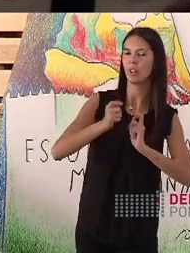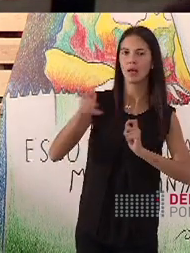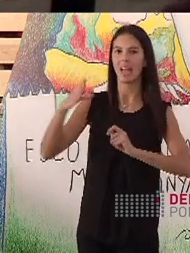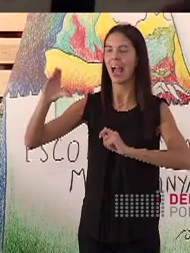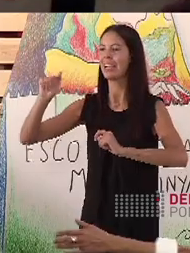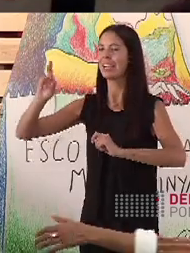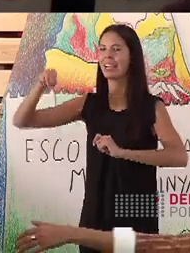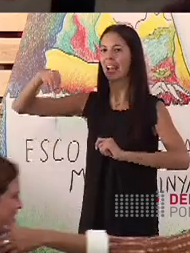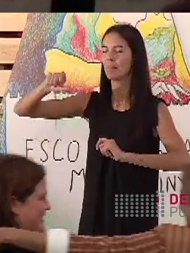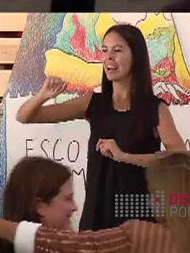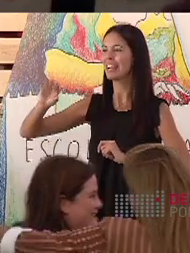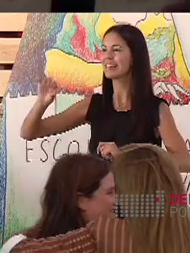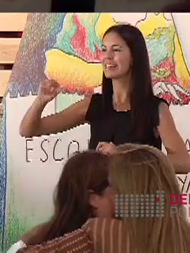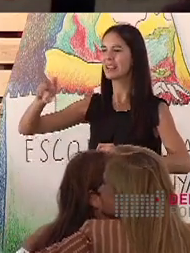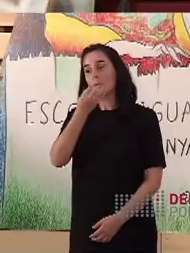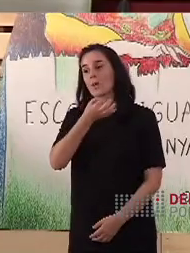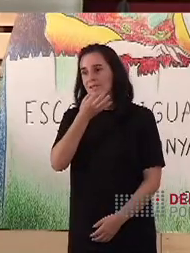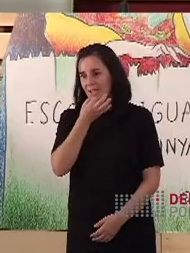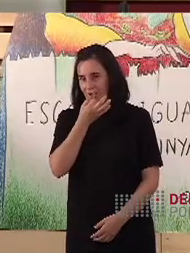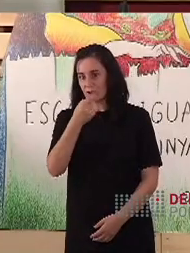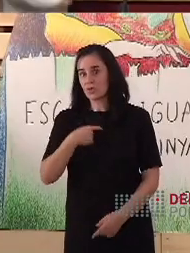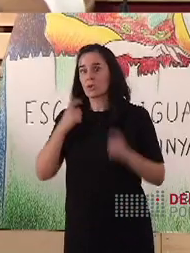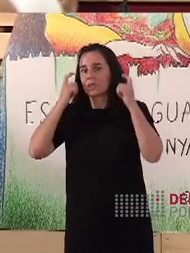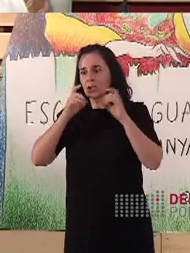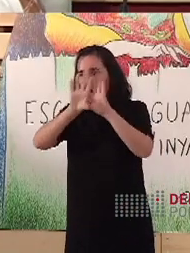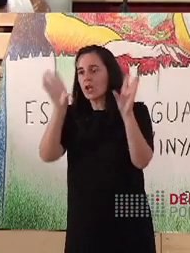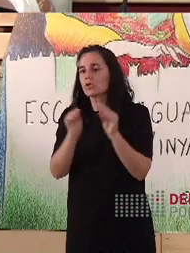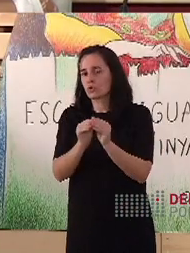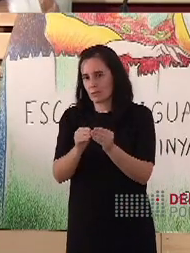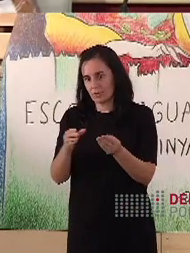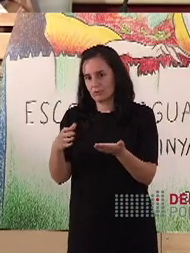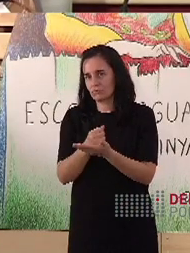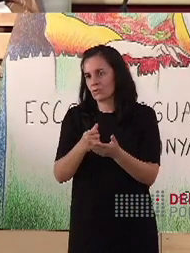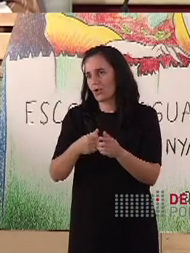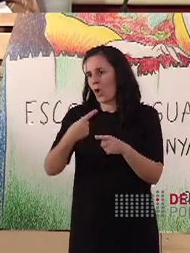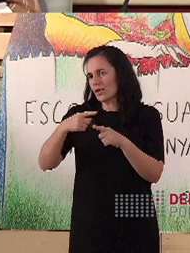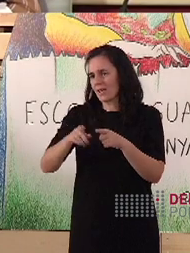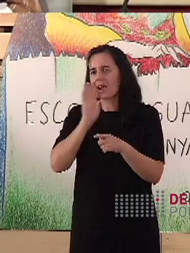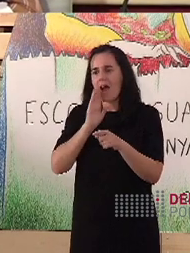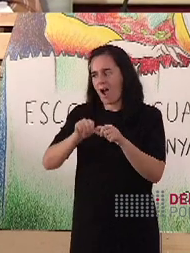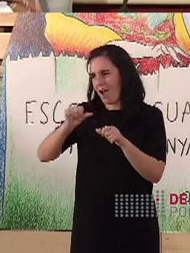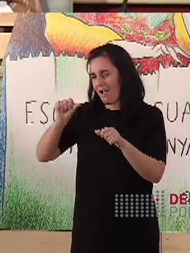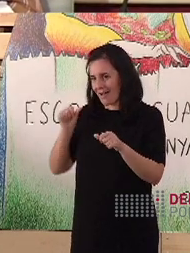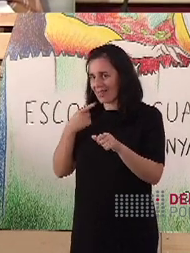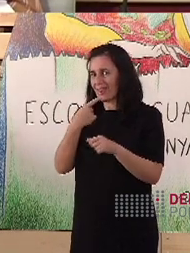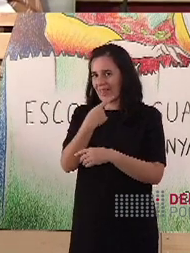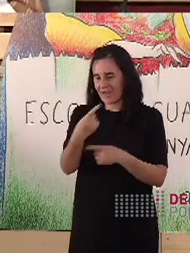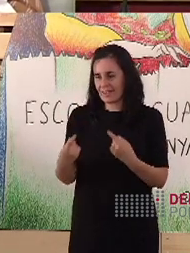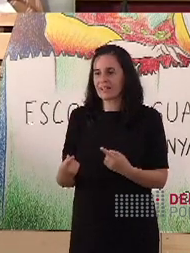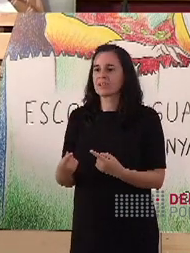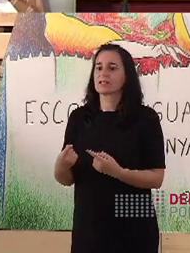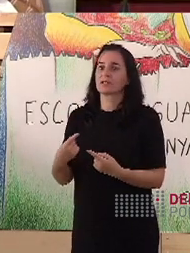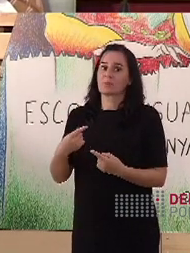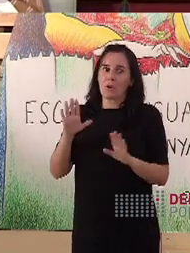estrado. Gracias. Vou intentar resumir un pouco todo o que aquí se falou hoxe, que a verdade é que non é